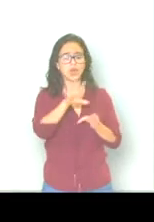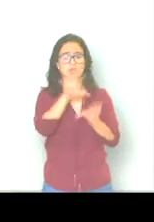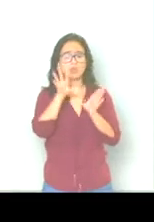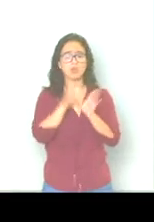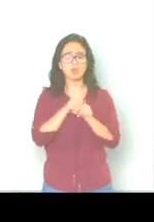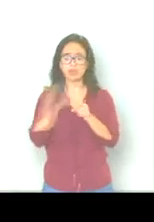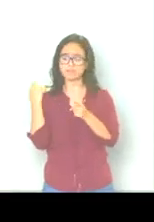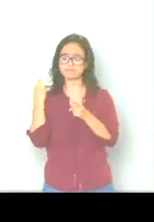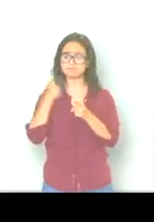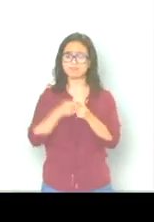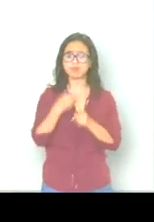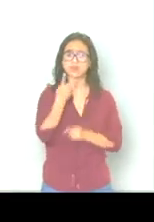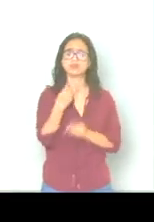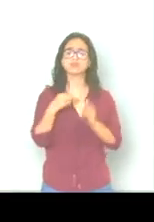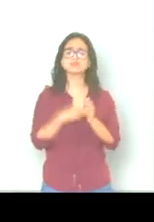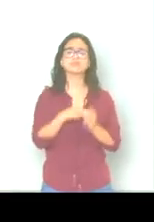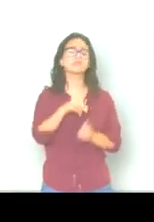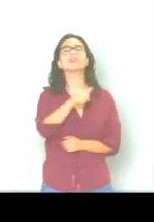anteriores, son